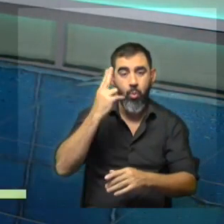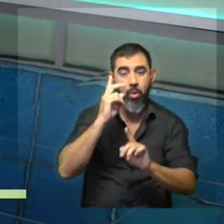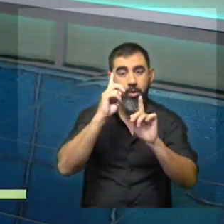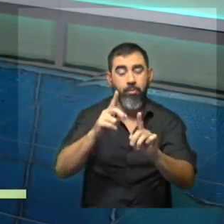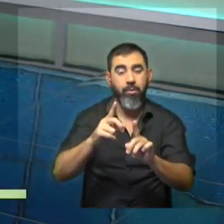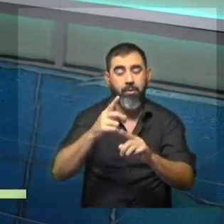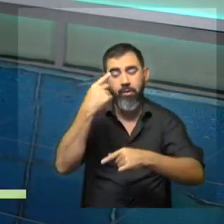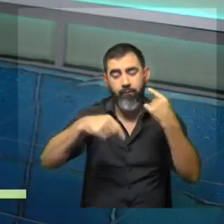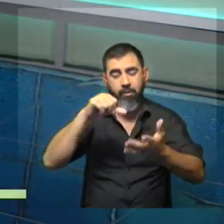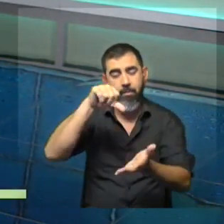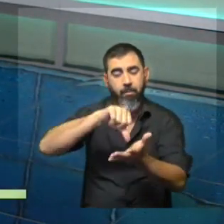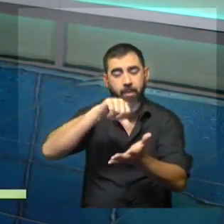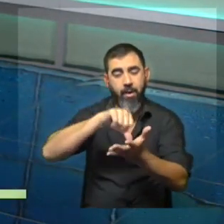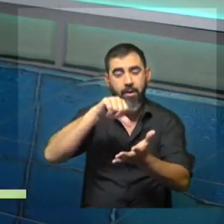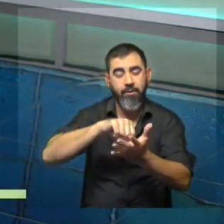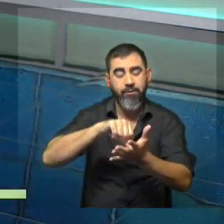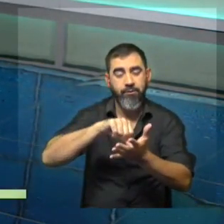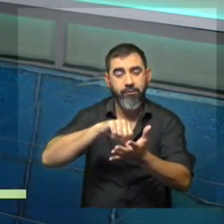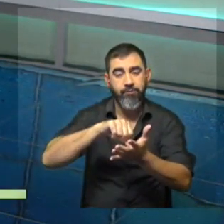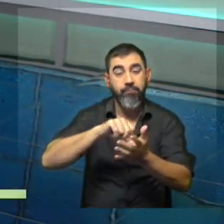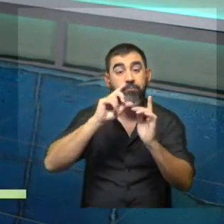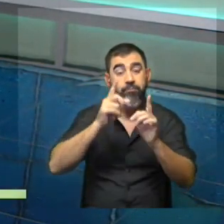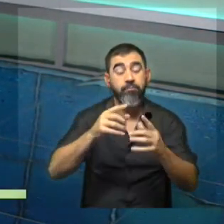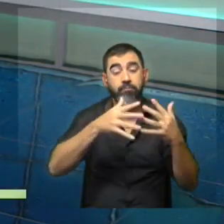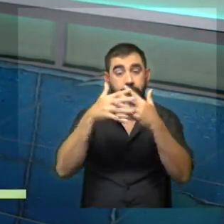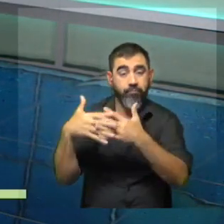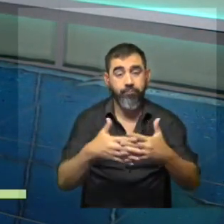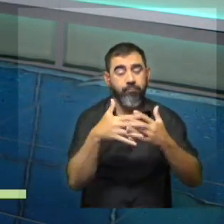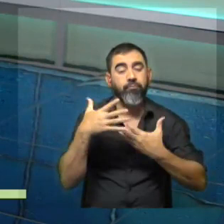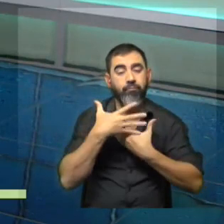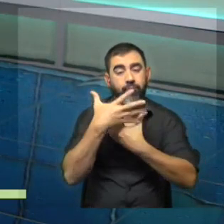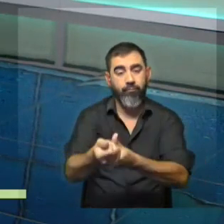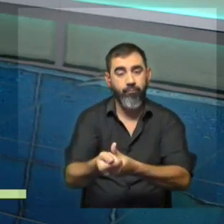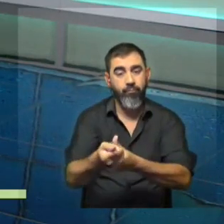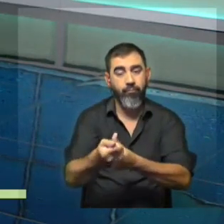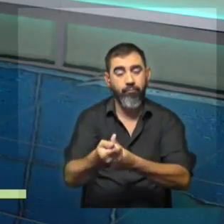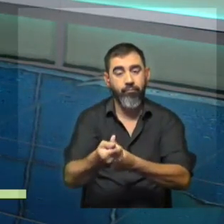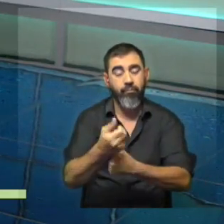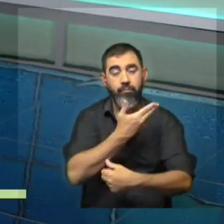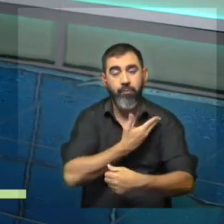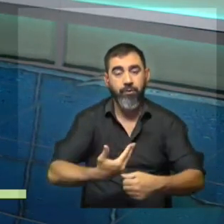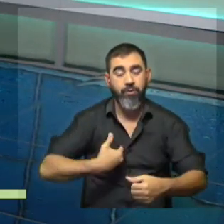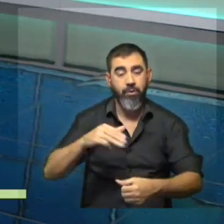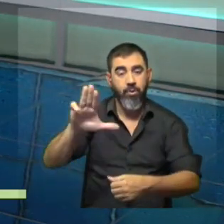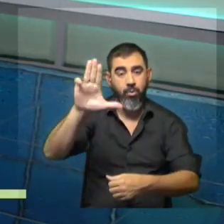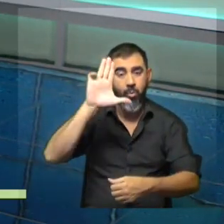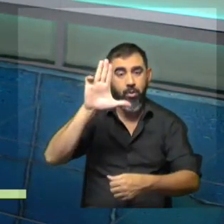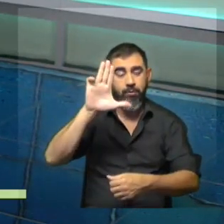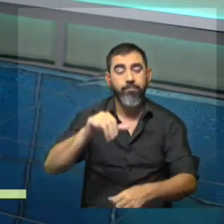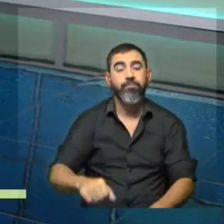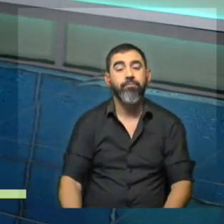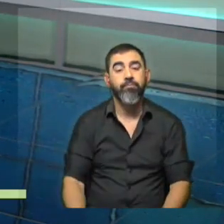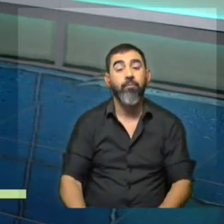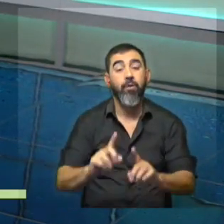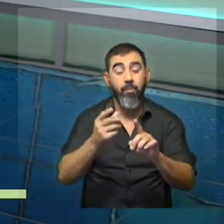de muchos países de la región inclusive de Estados Unidos apoyaron a el presidente Lula da Silva